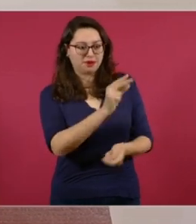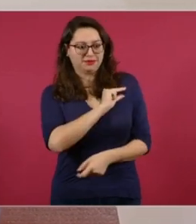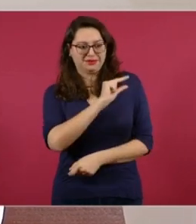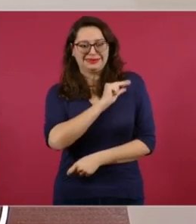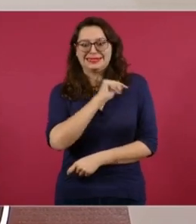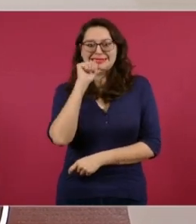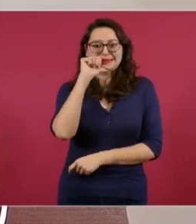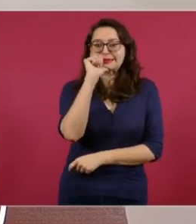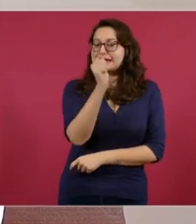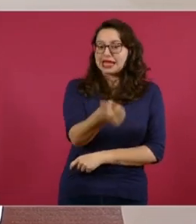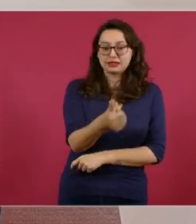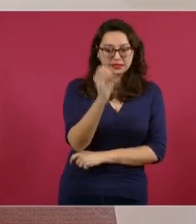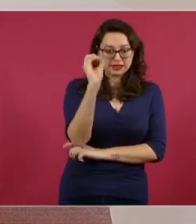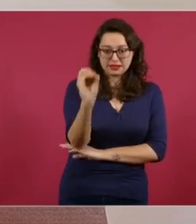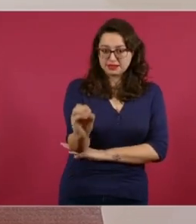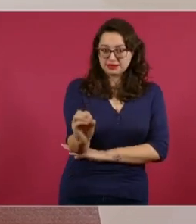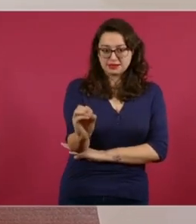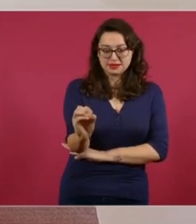para